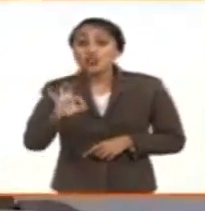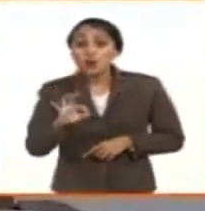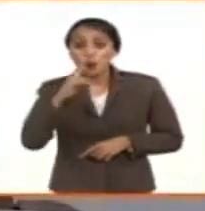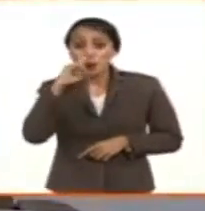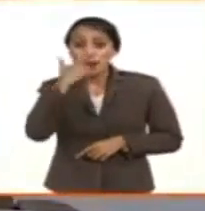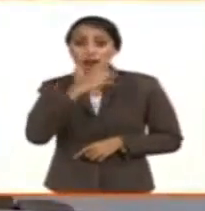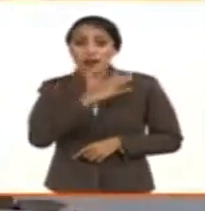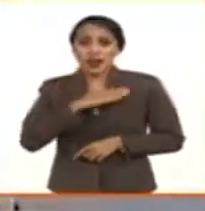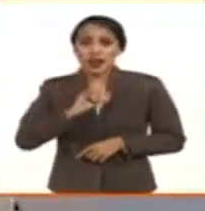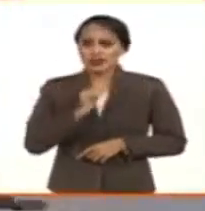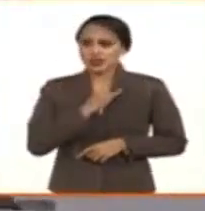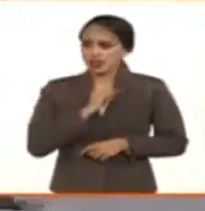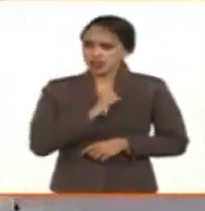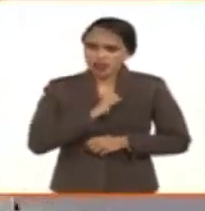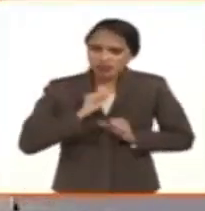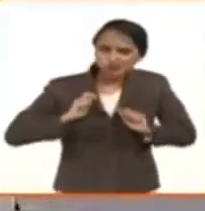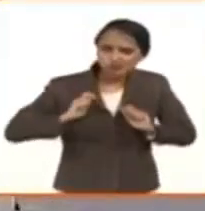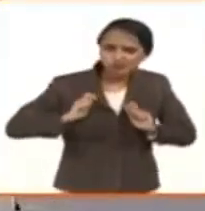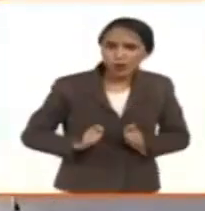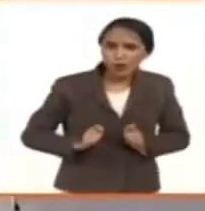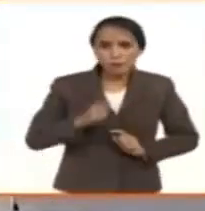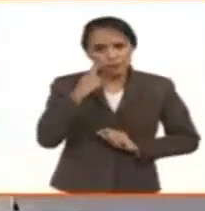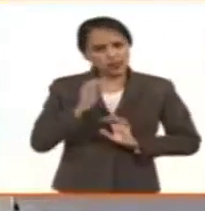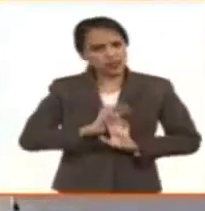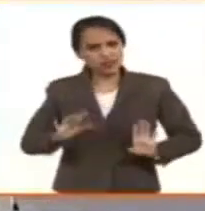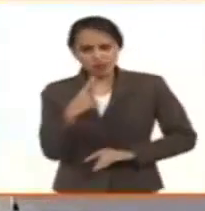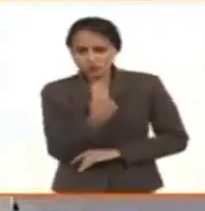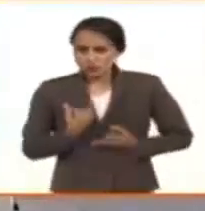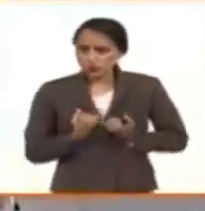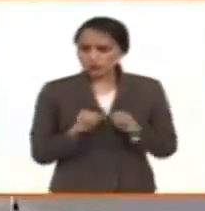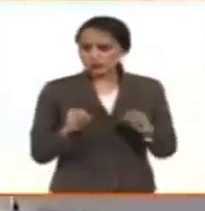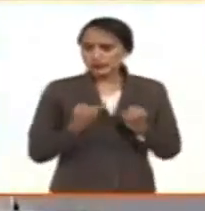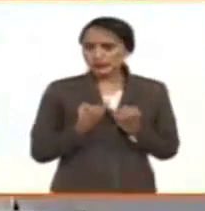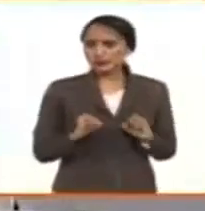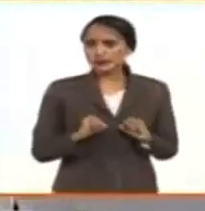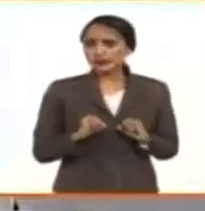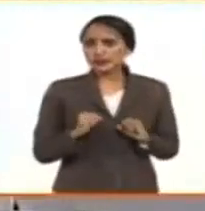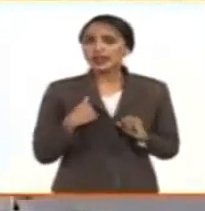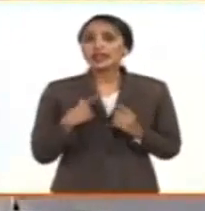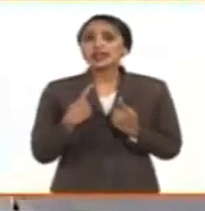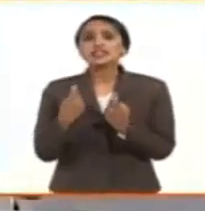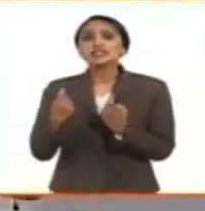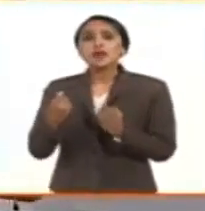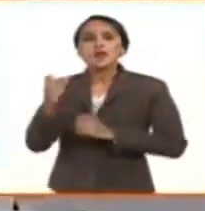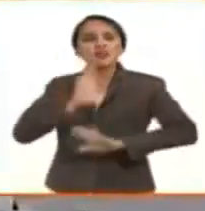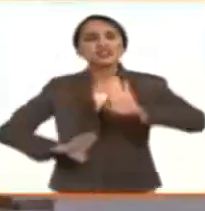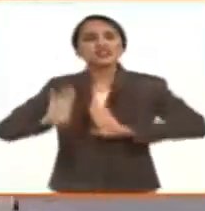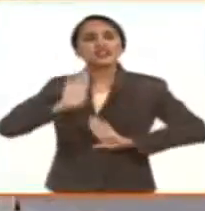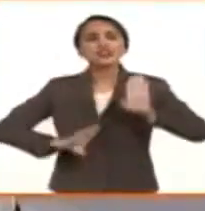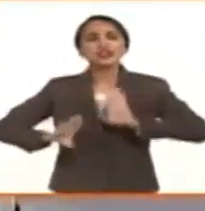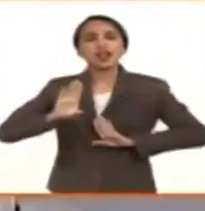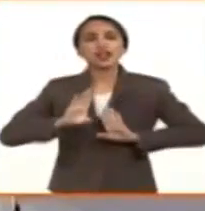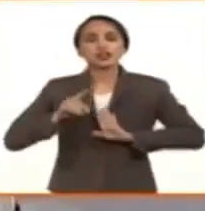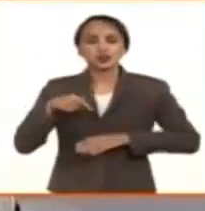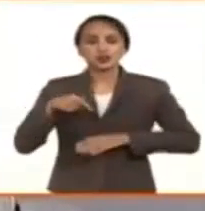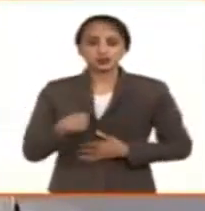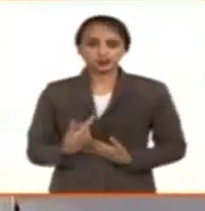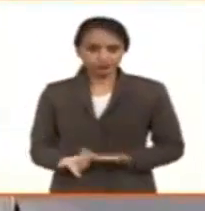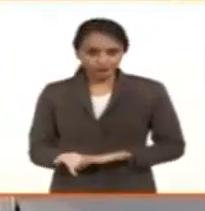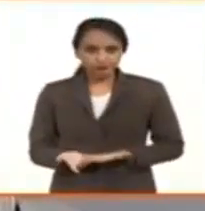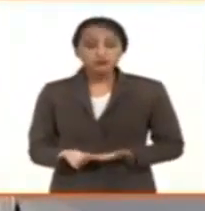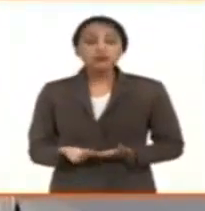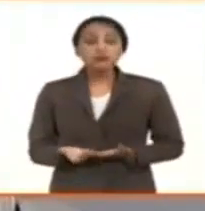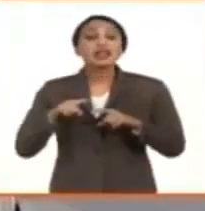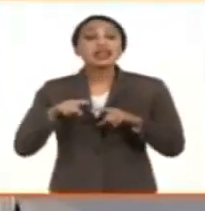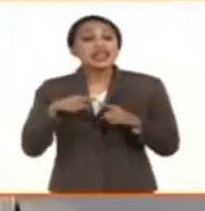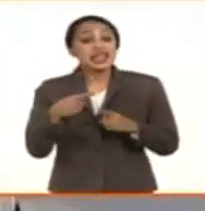pues autodeterminarse y decir mira ya desde ahora somos independientes porque necesitamos a las puertas entonces ese